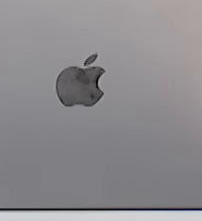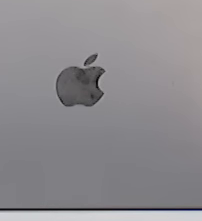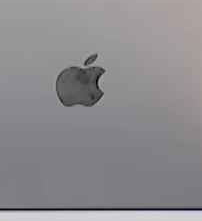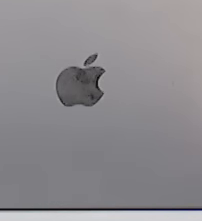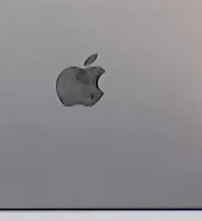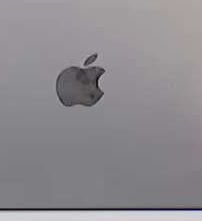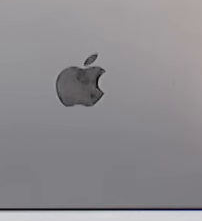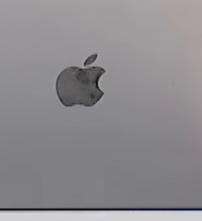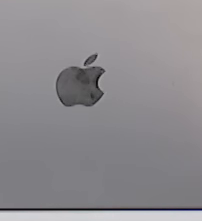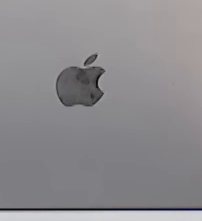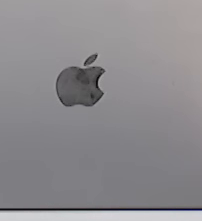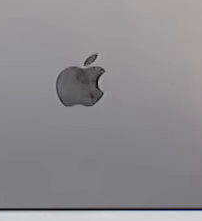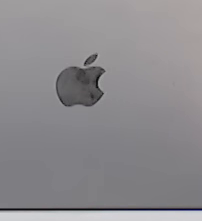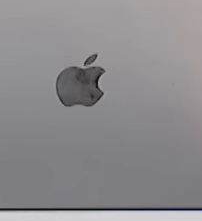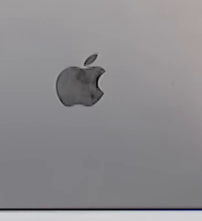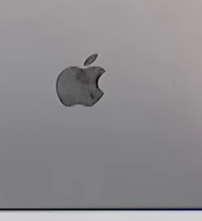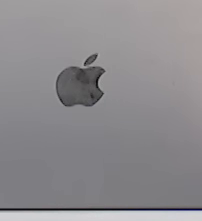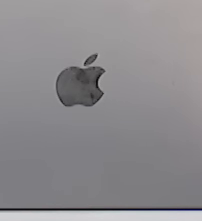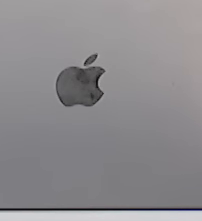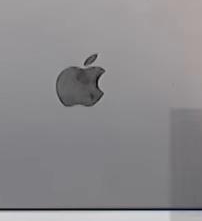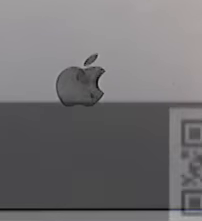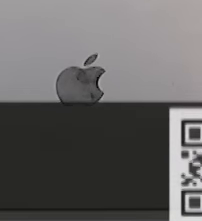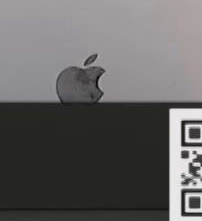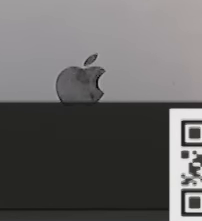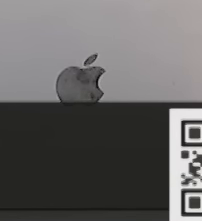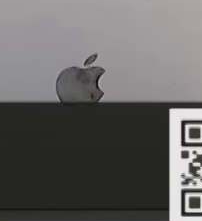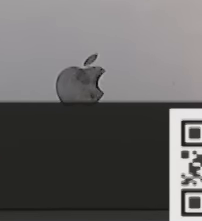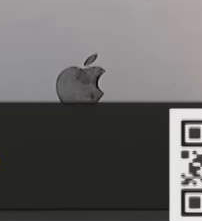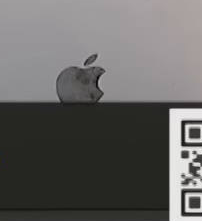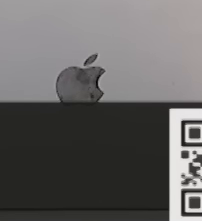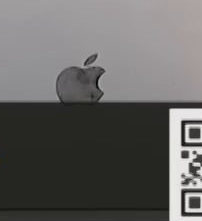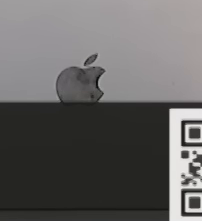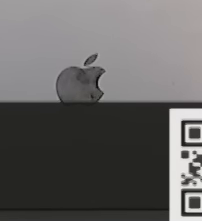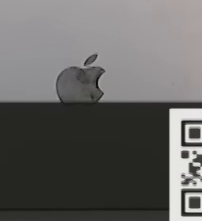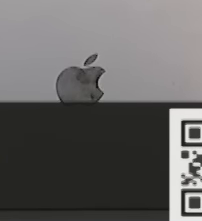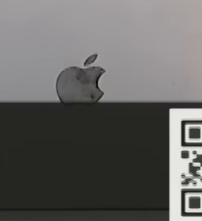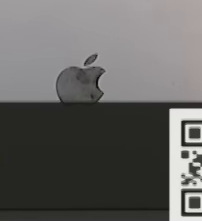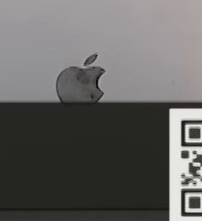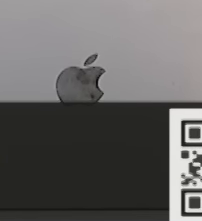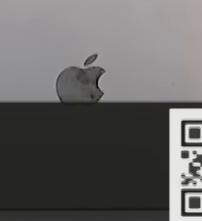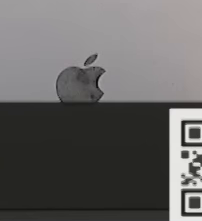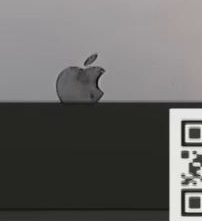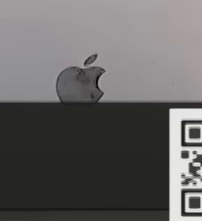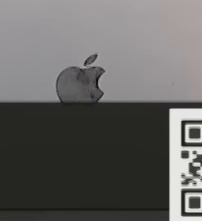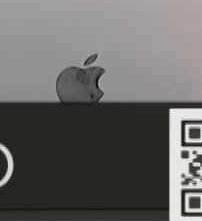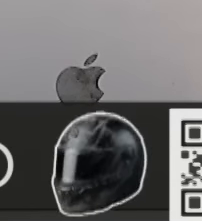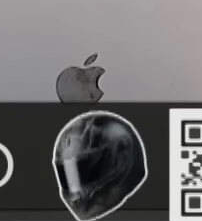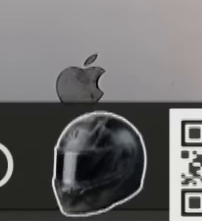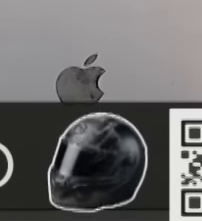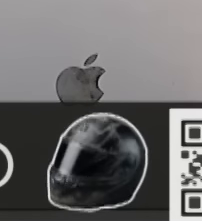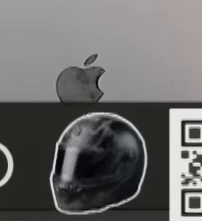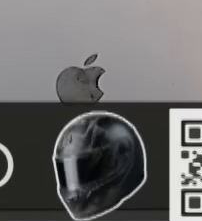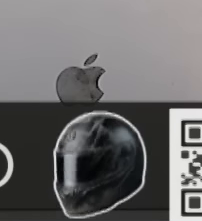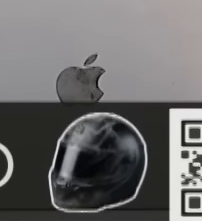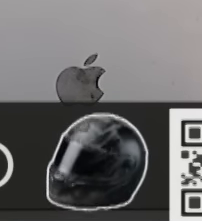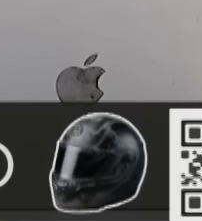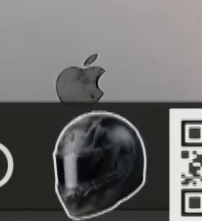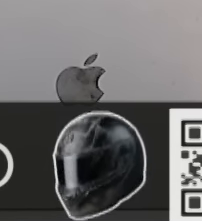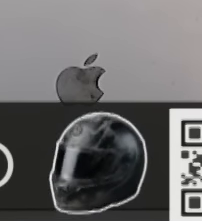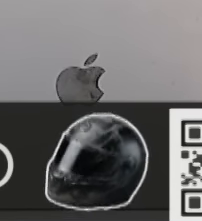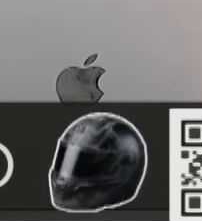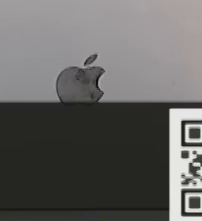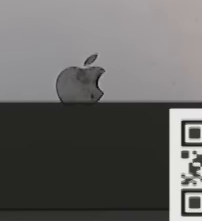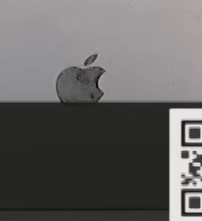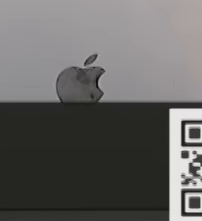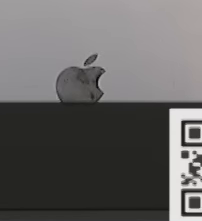bueno y recuerde que le cambiamos el casco viejo por uno nuevo solo debe ingresar el QR que aparece en pantalla y eh